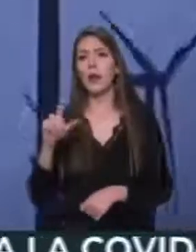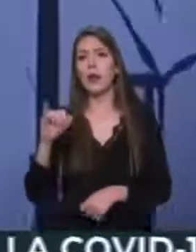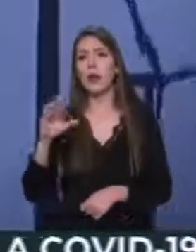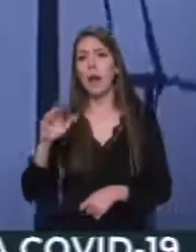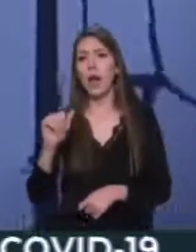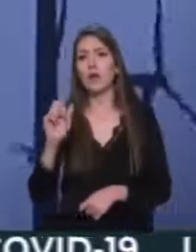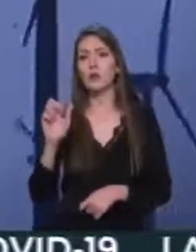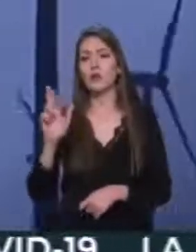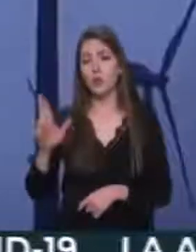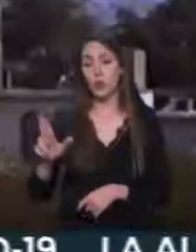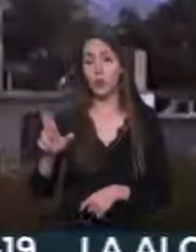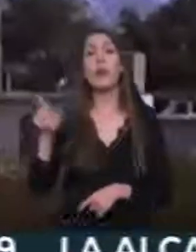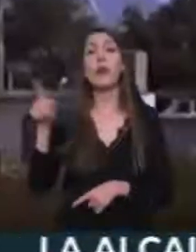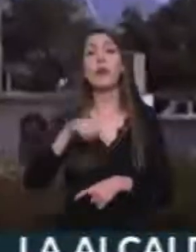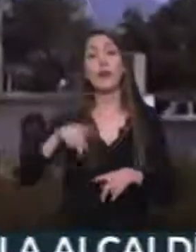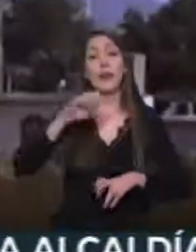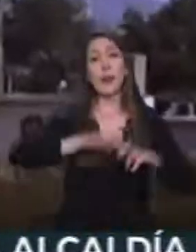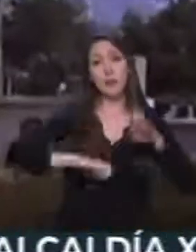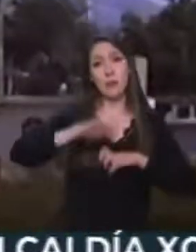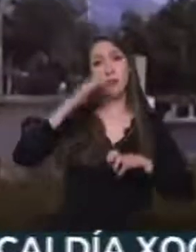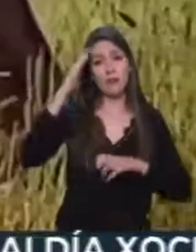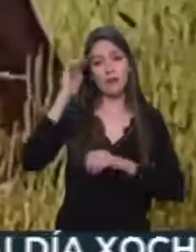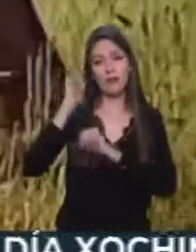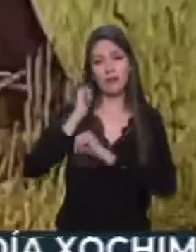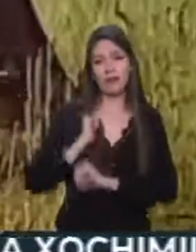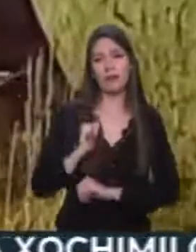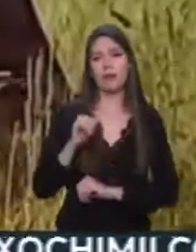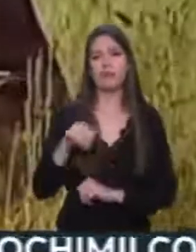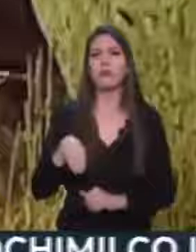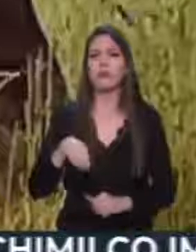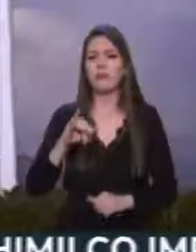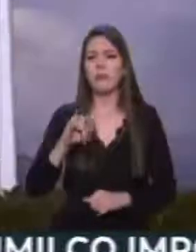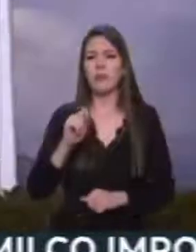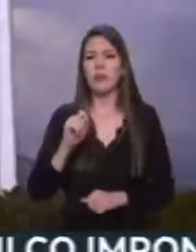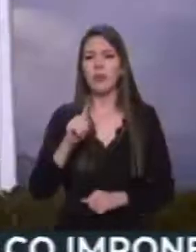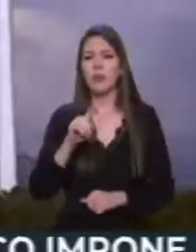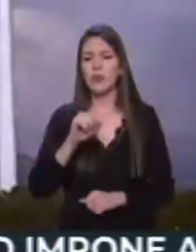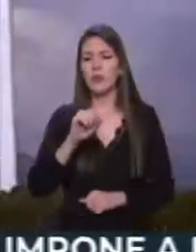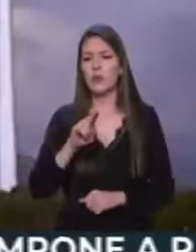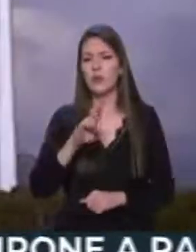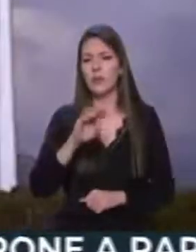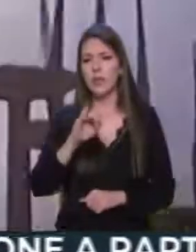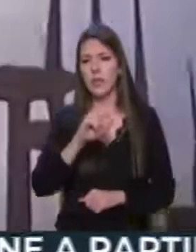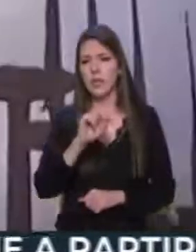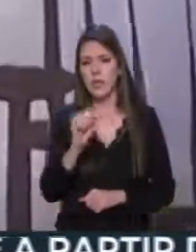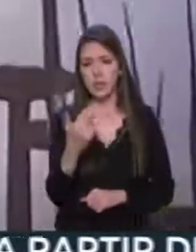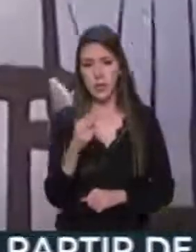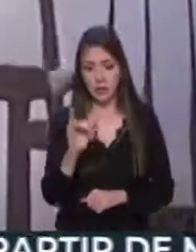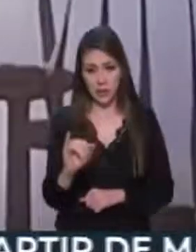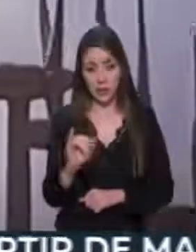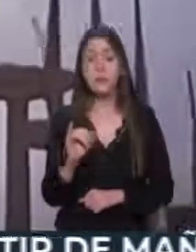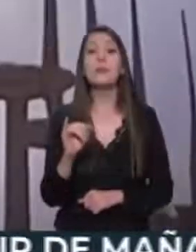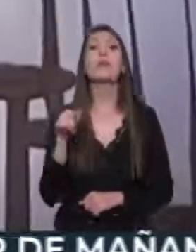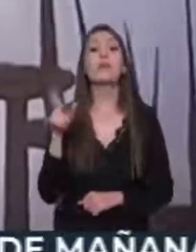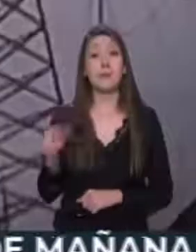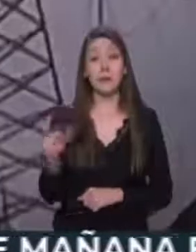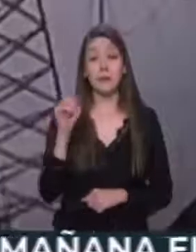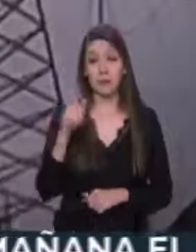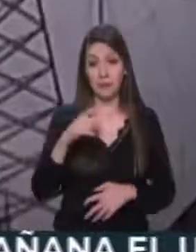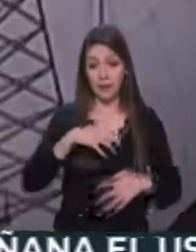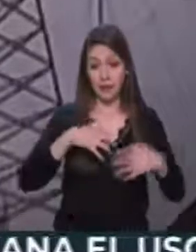empresas encabezadas por Mitsubishi Corporation. La capacidad de producción de energía de esta planta es